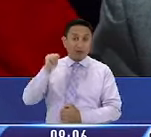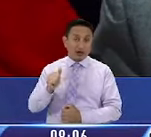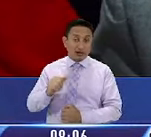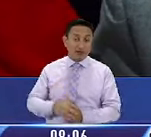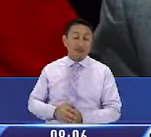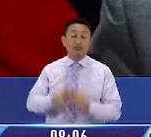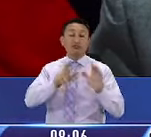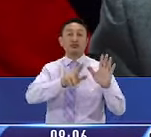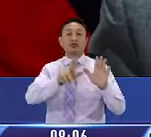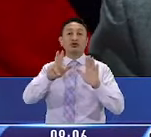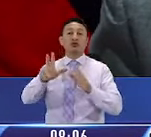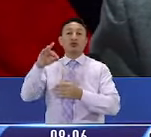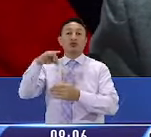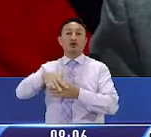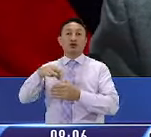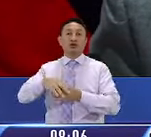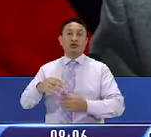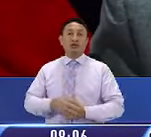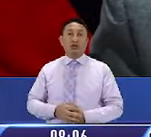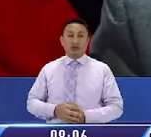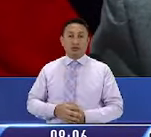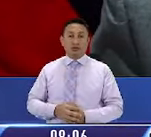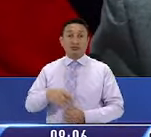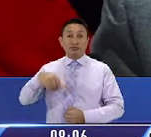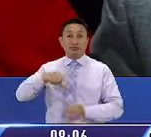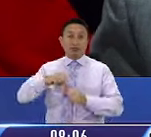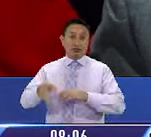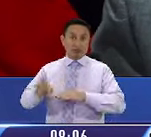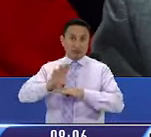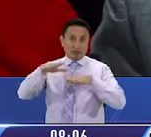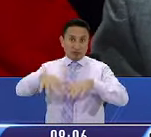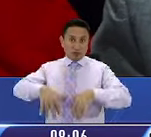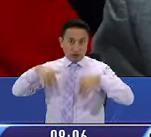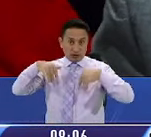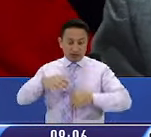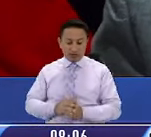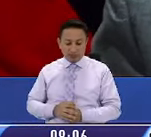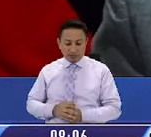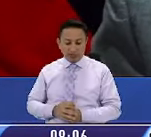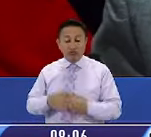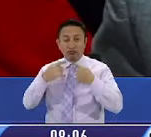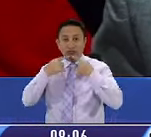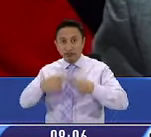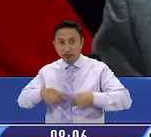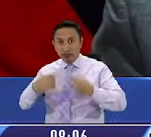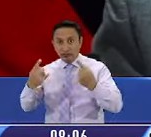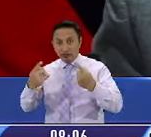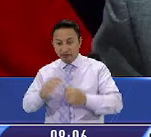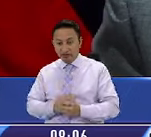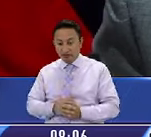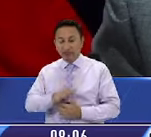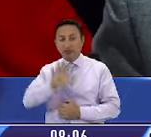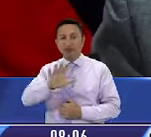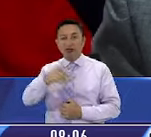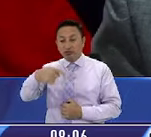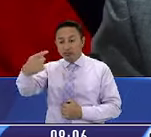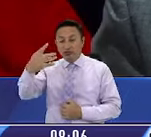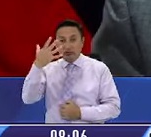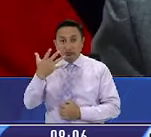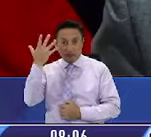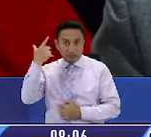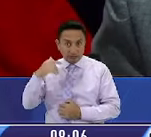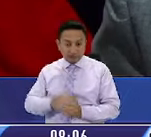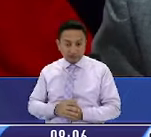con 88 votos en el Pleno Nacional. Enviar la convocatoria dentro de los 5 días una